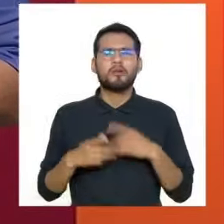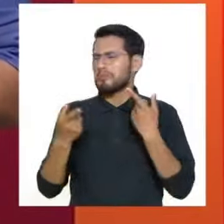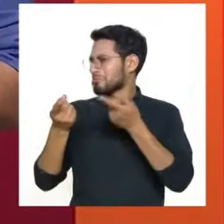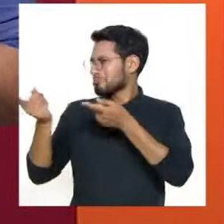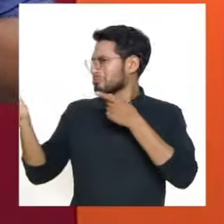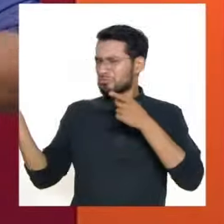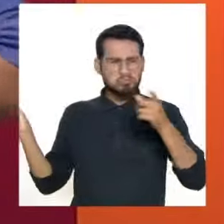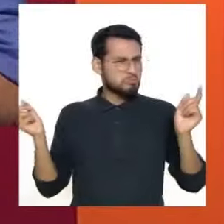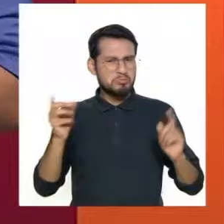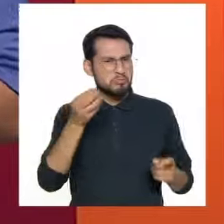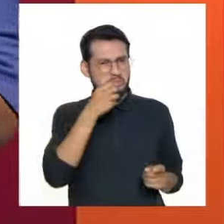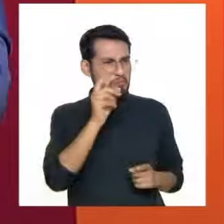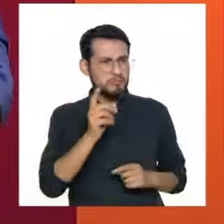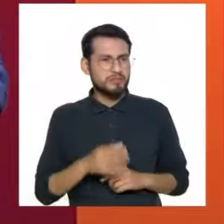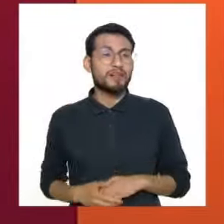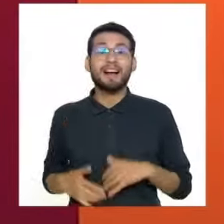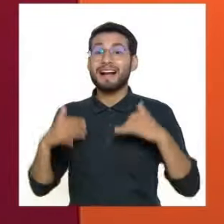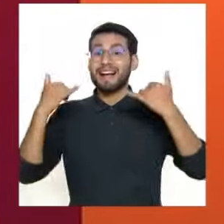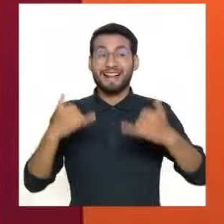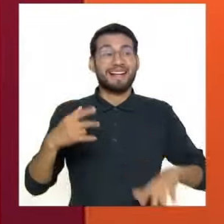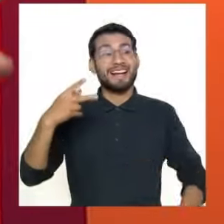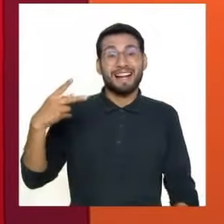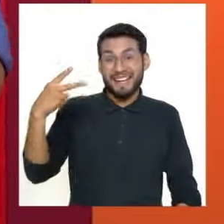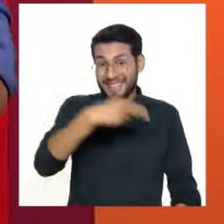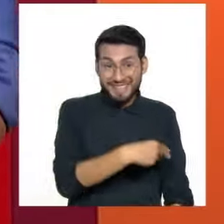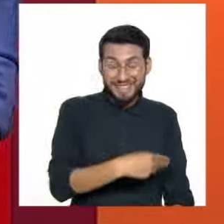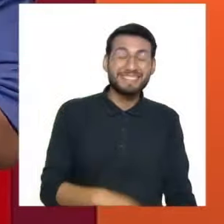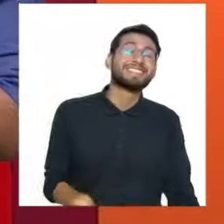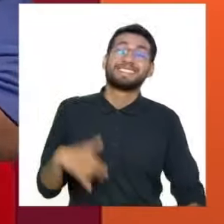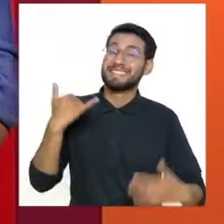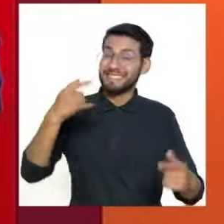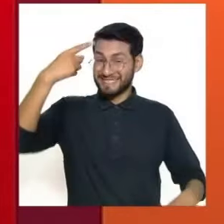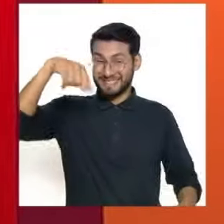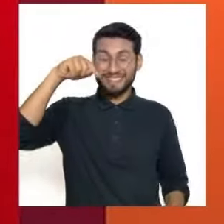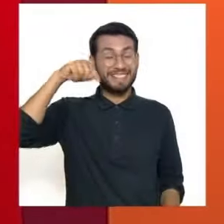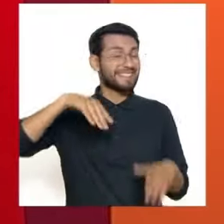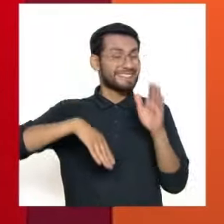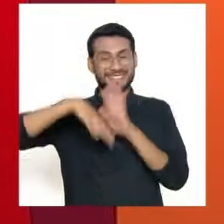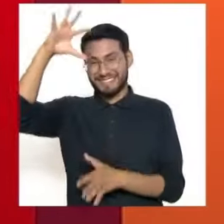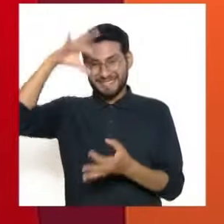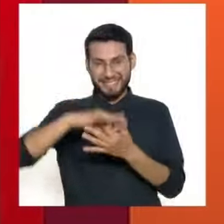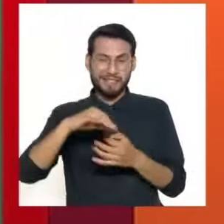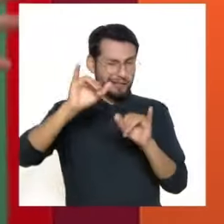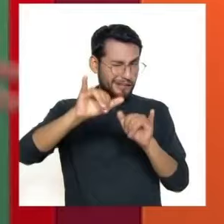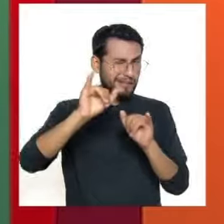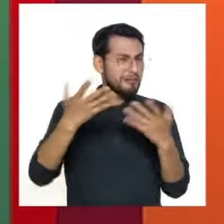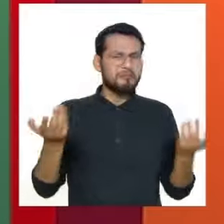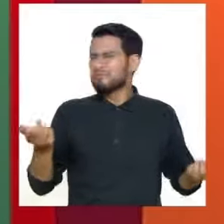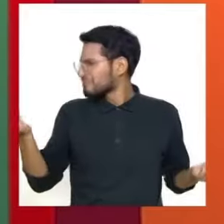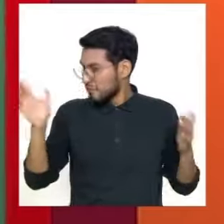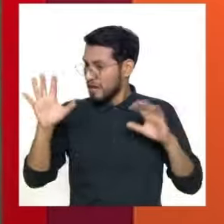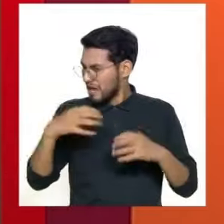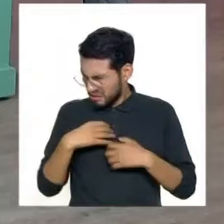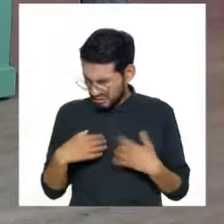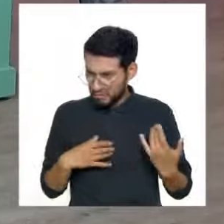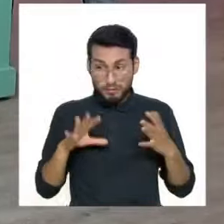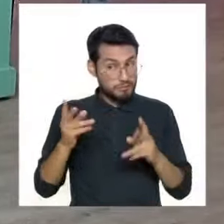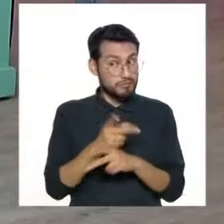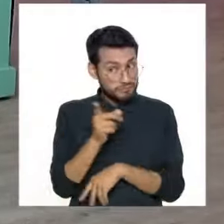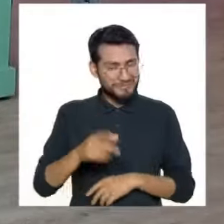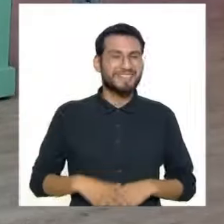chicos Generalmente nunca quieren comer nos vamos a la pausa y ya regresamos esto es más conectados no se quejen chicos porque le va